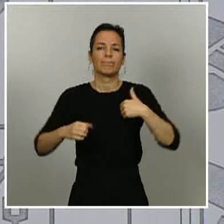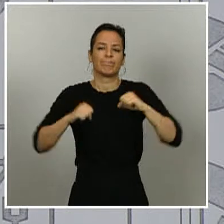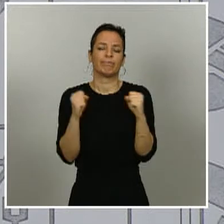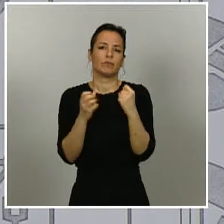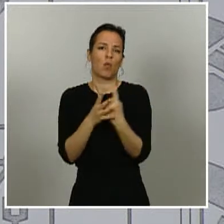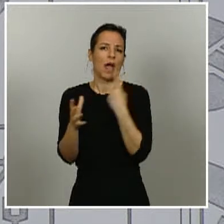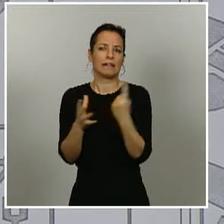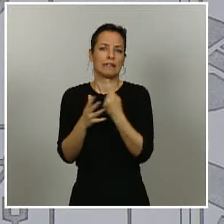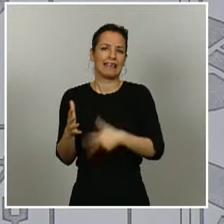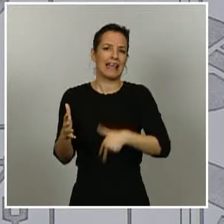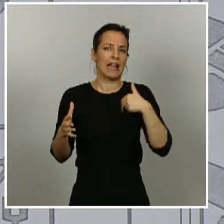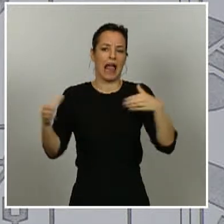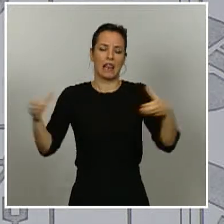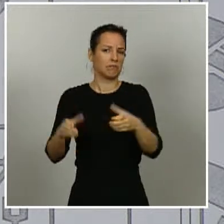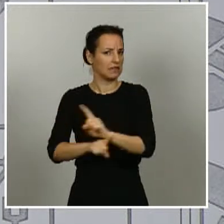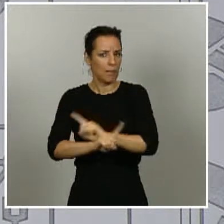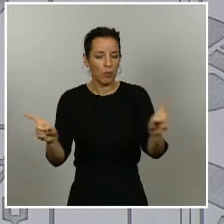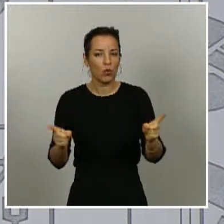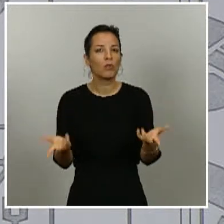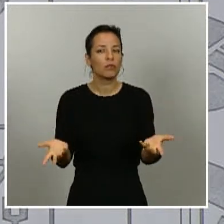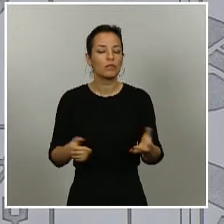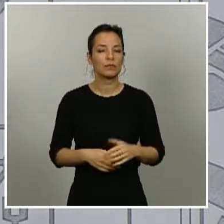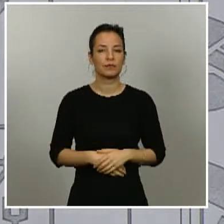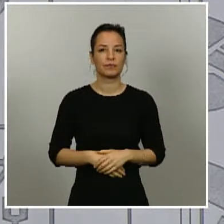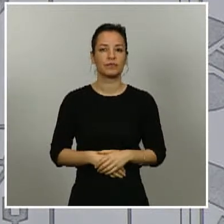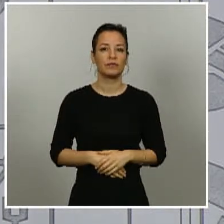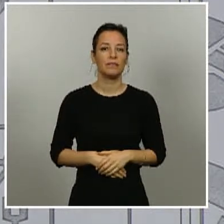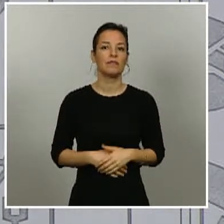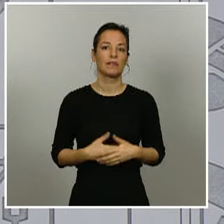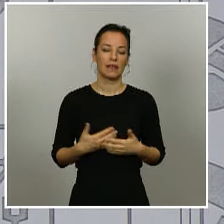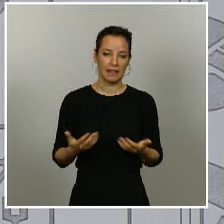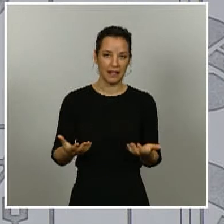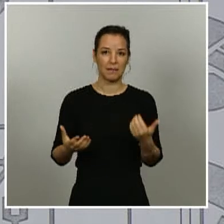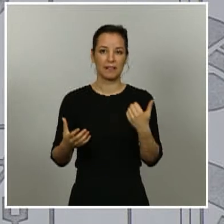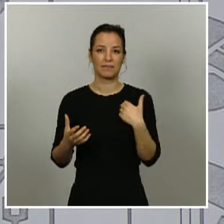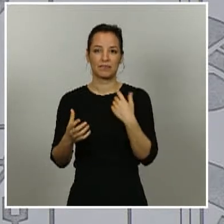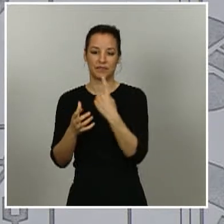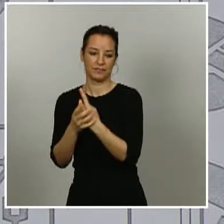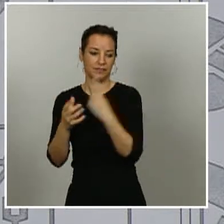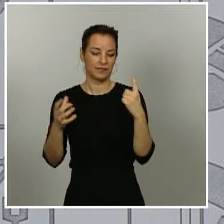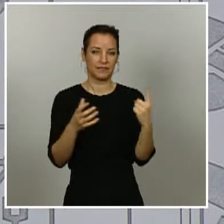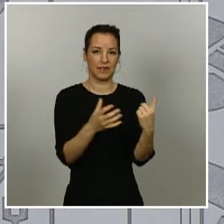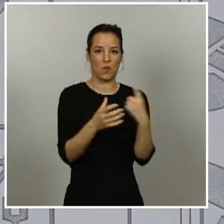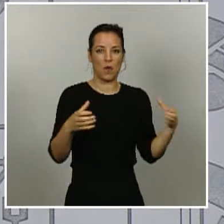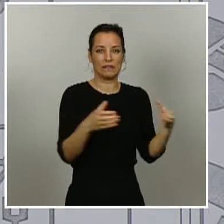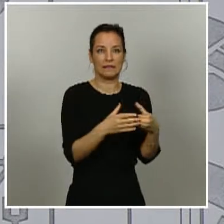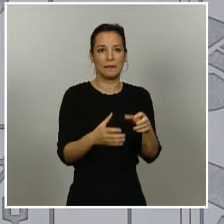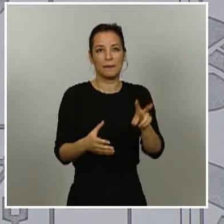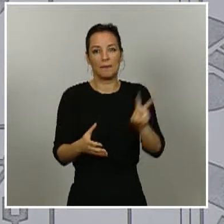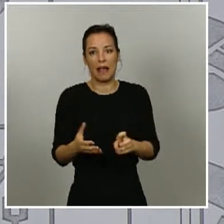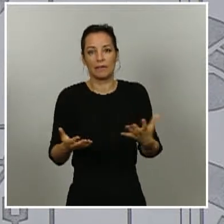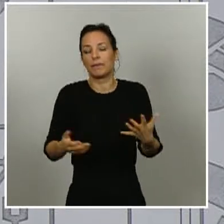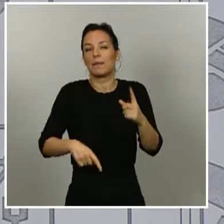a ver, las cuarentenas valen para lo que valen. Los contactos estrechos pueden suponer un riesgo a partir de un cierto momento.